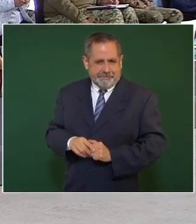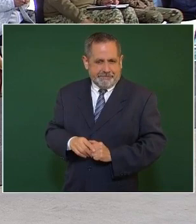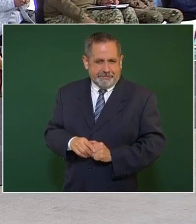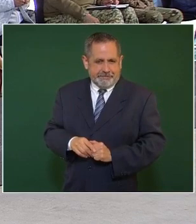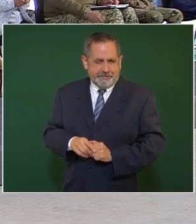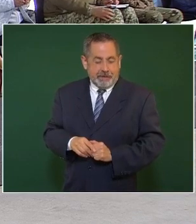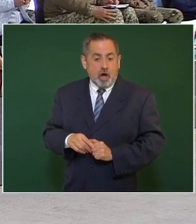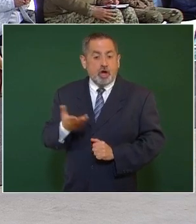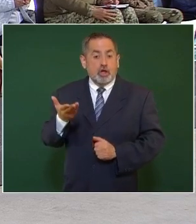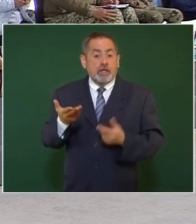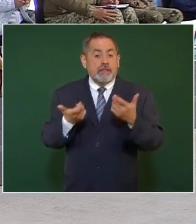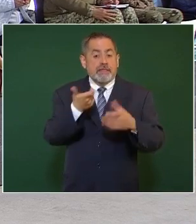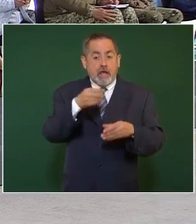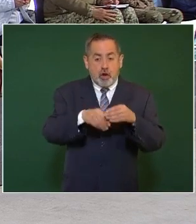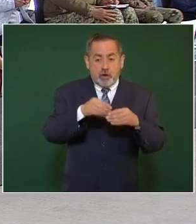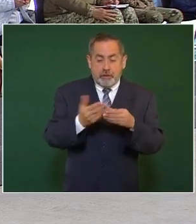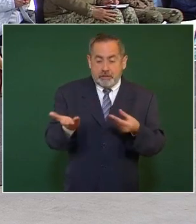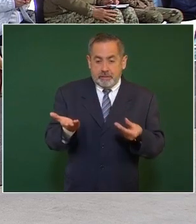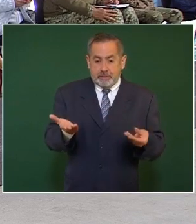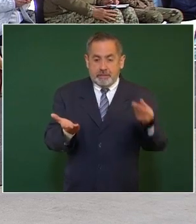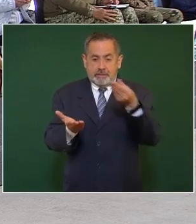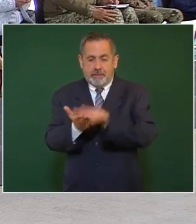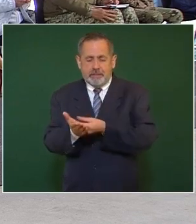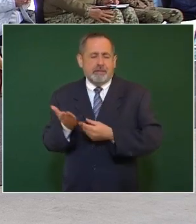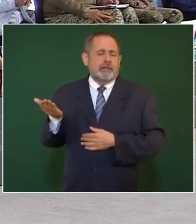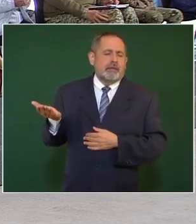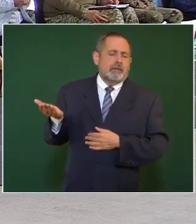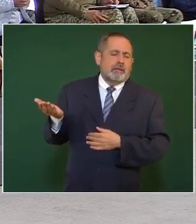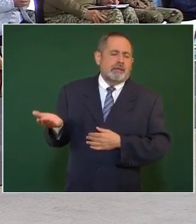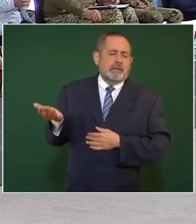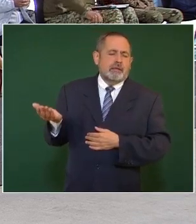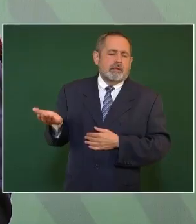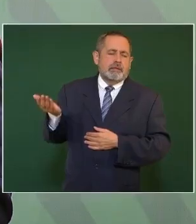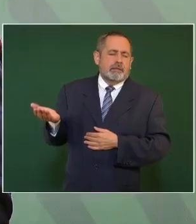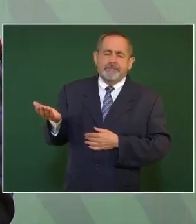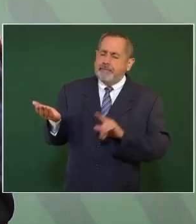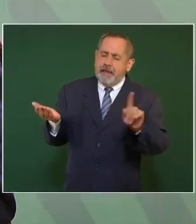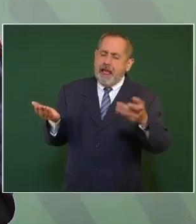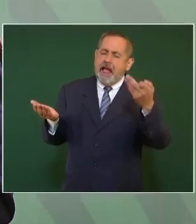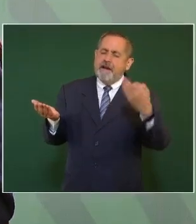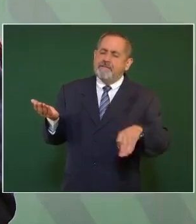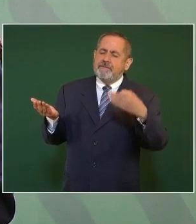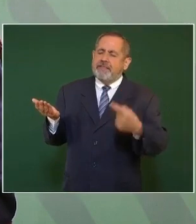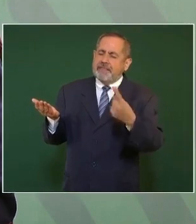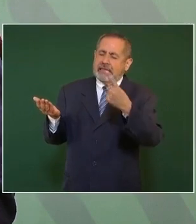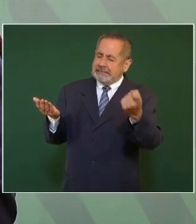Y le ponían el sobre y decía, faltan 100.